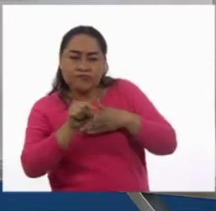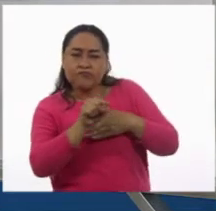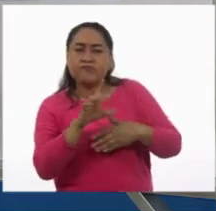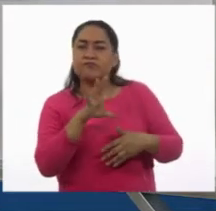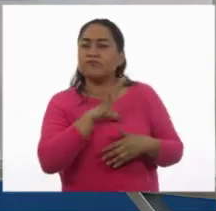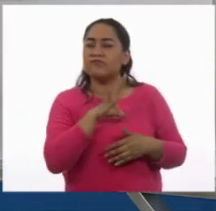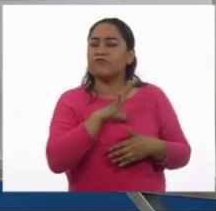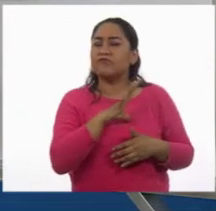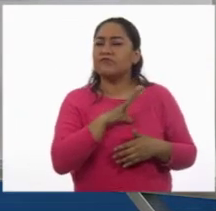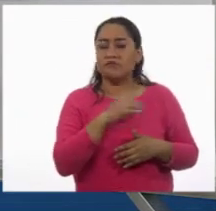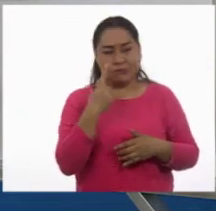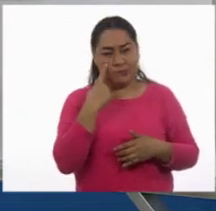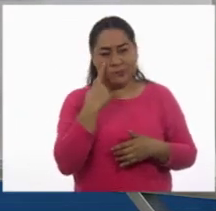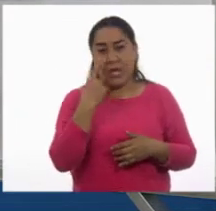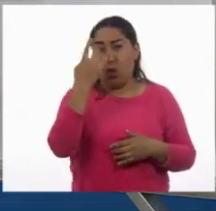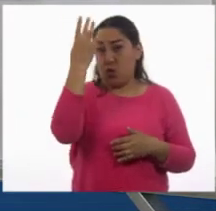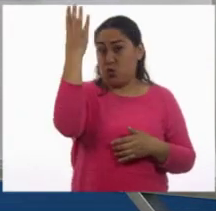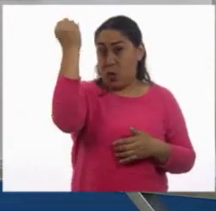9G.